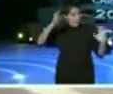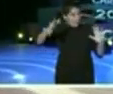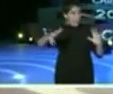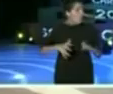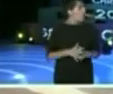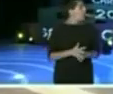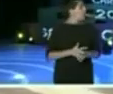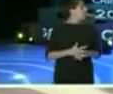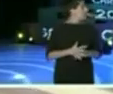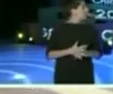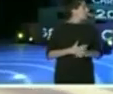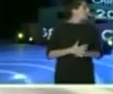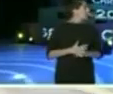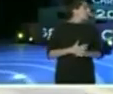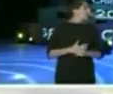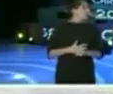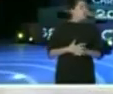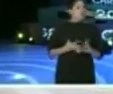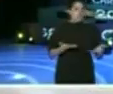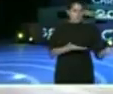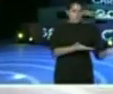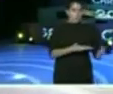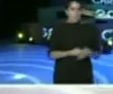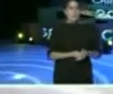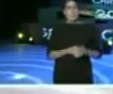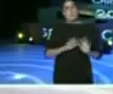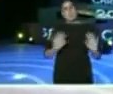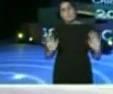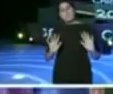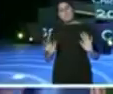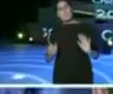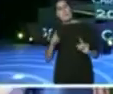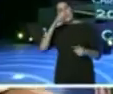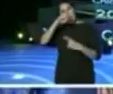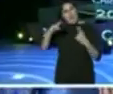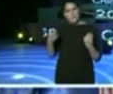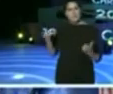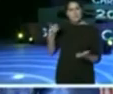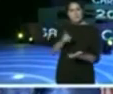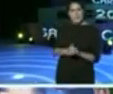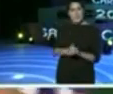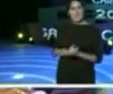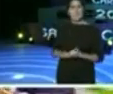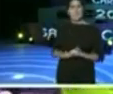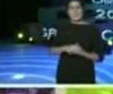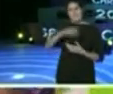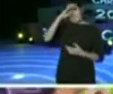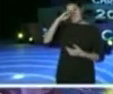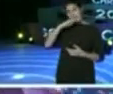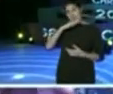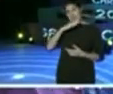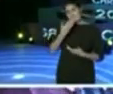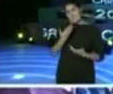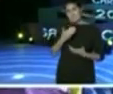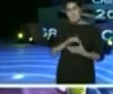grande. Grandote. Bueno, Maxi, todo tuyo. Bueno, pues nada, otro añito más entregando el trofeo de mi padre. Y bueno, creo